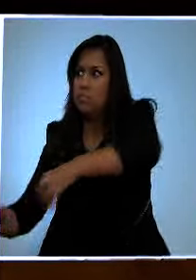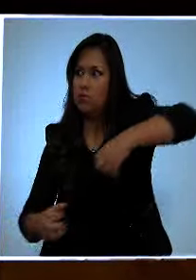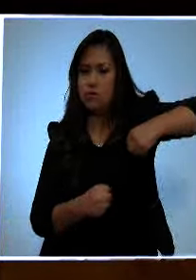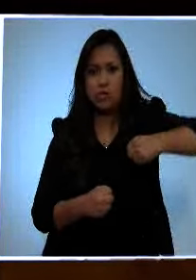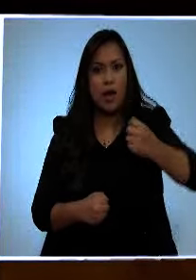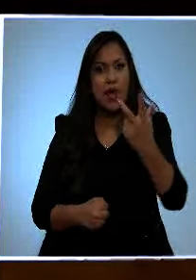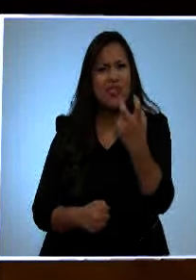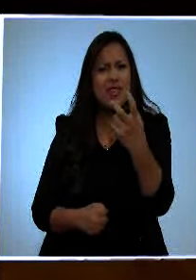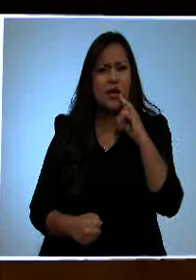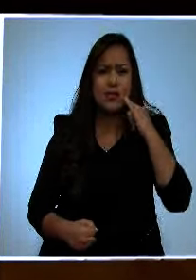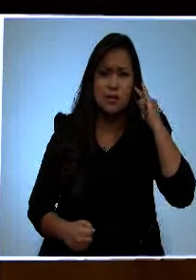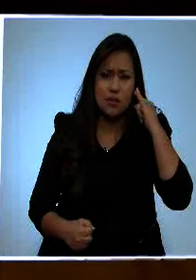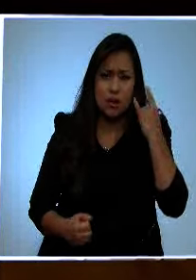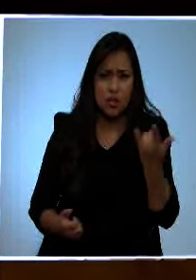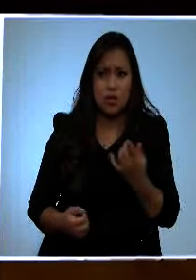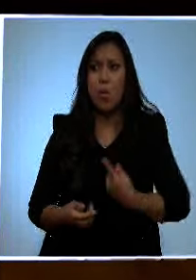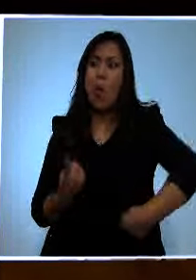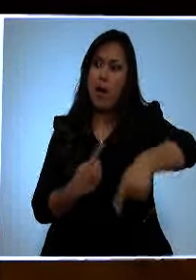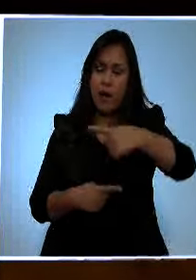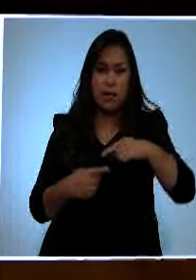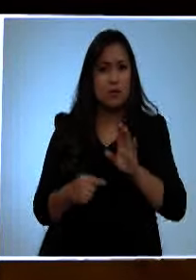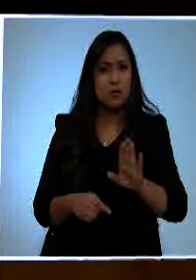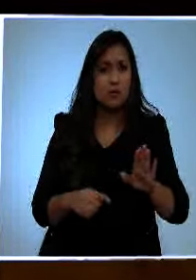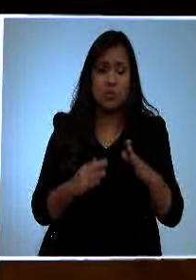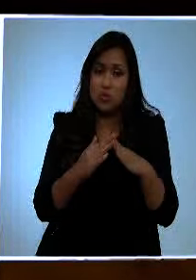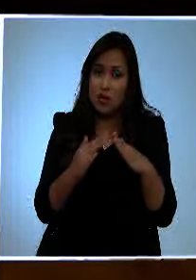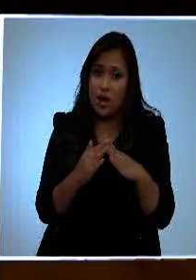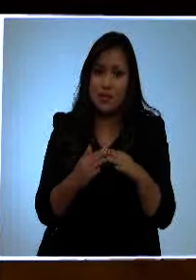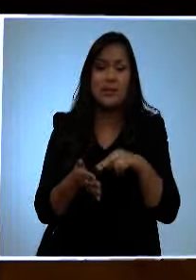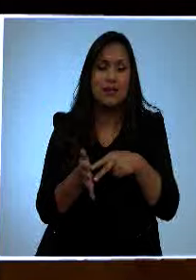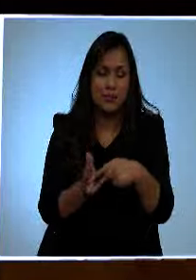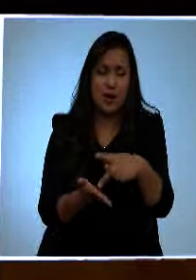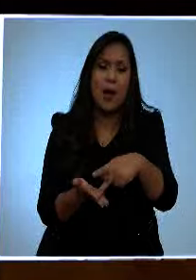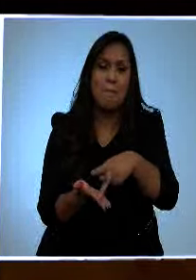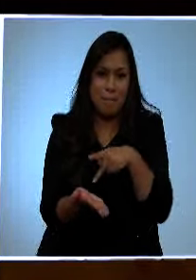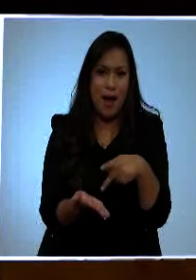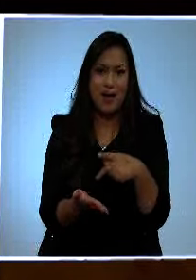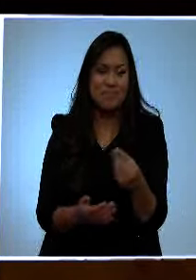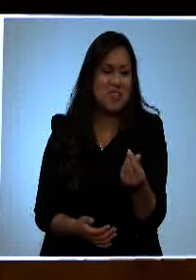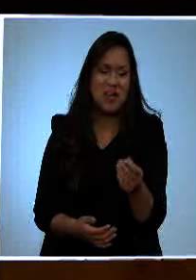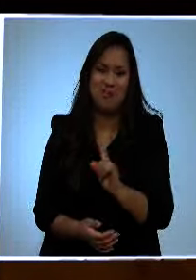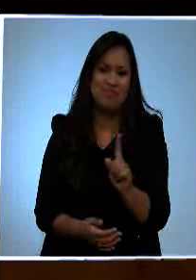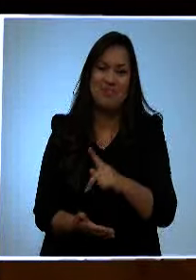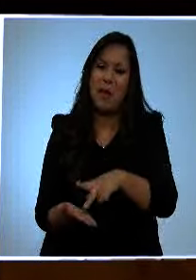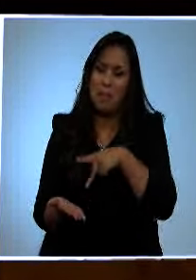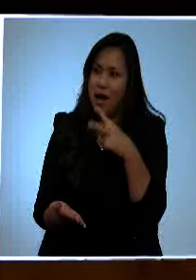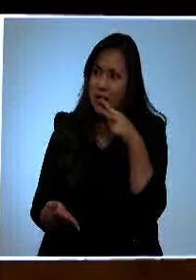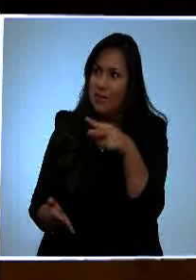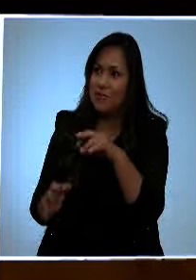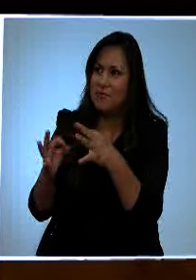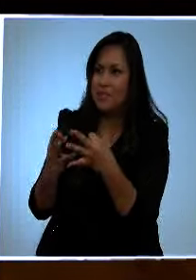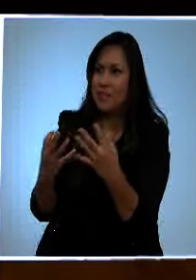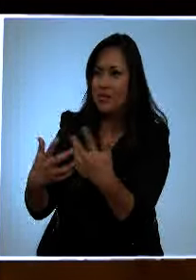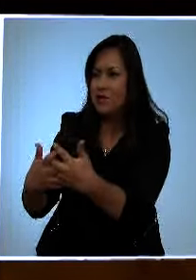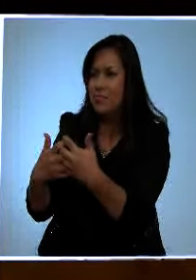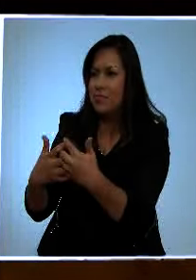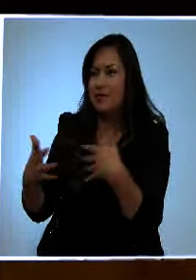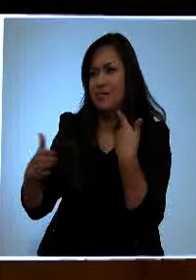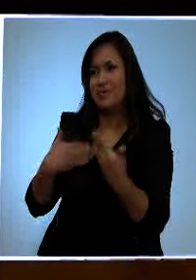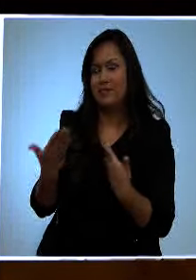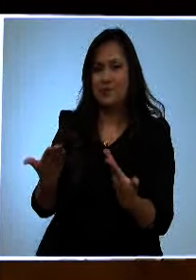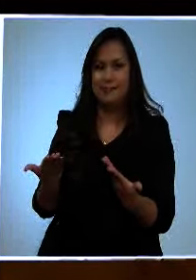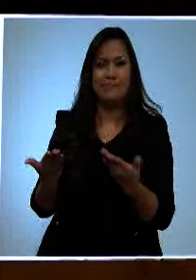con sus familias volver a sus casas es es el el pago para nuestro trabajo y lo que nosotros queríamos con este congreso era eso hacer